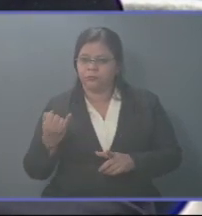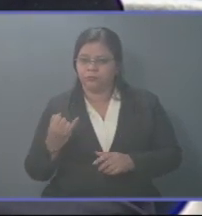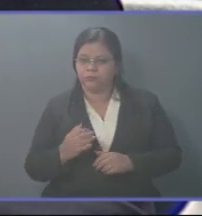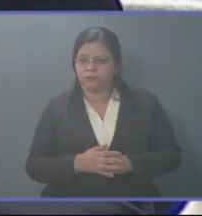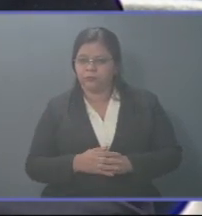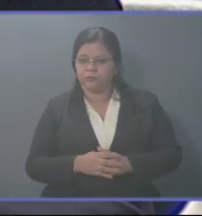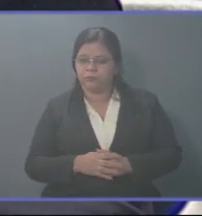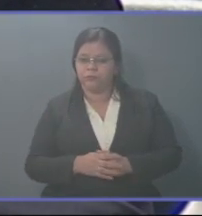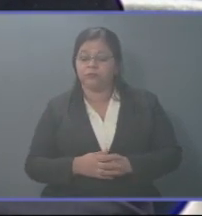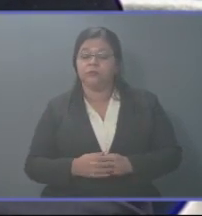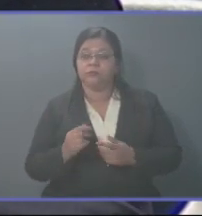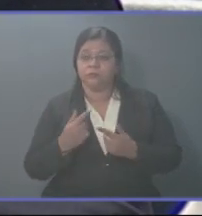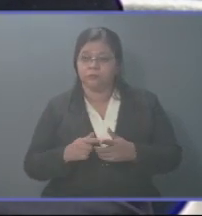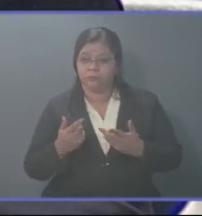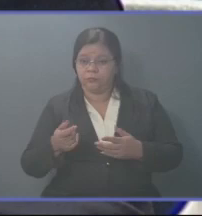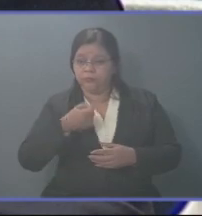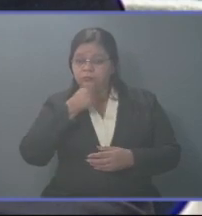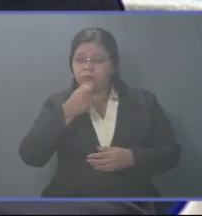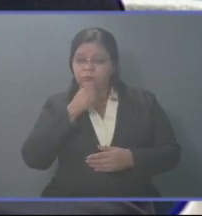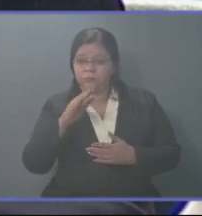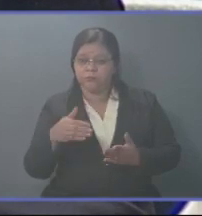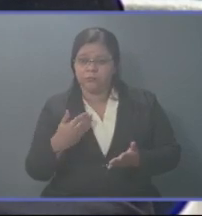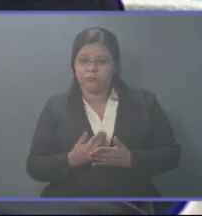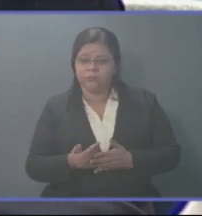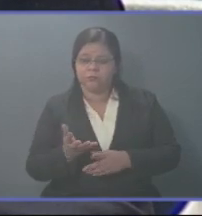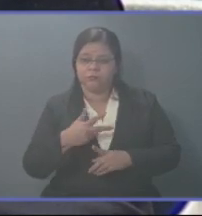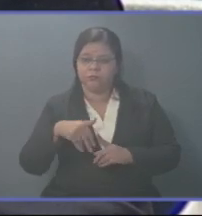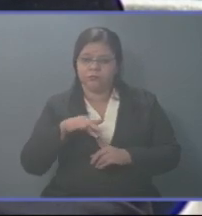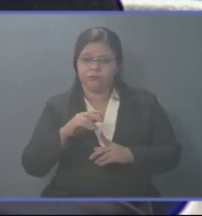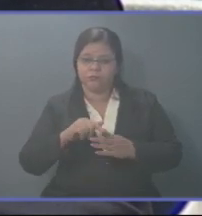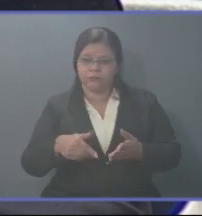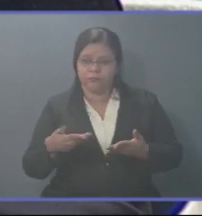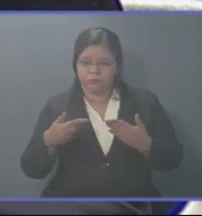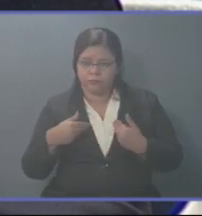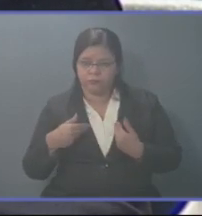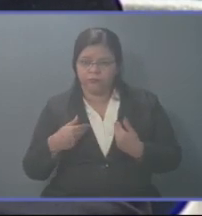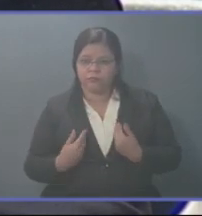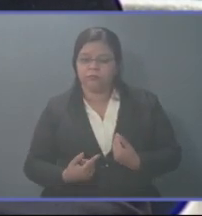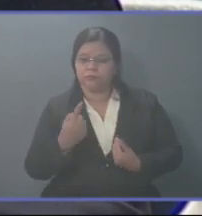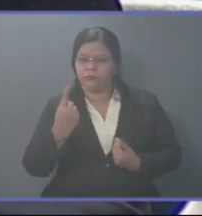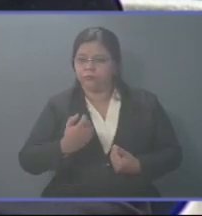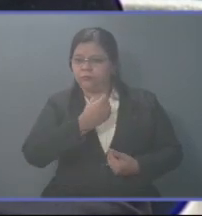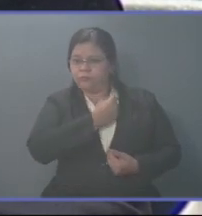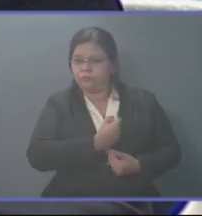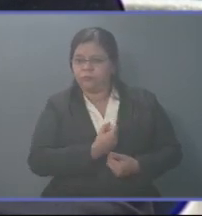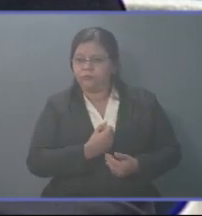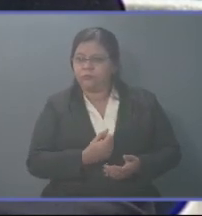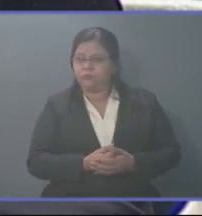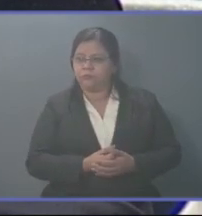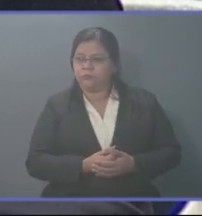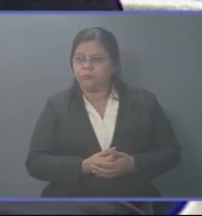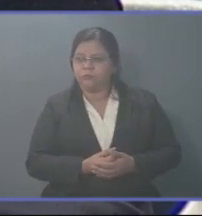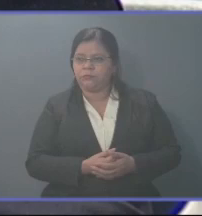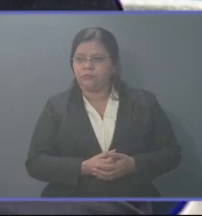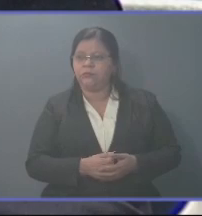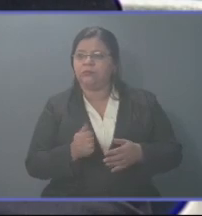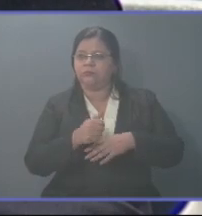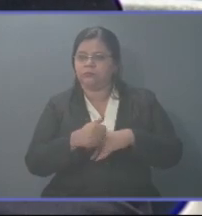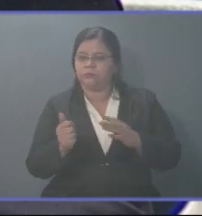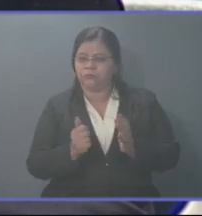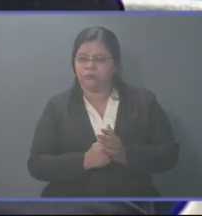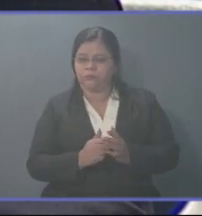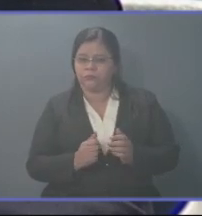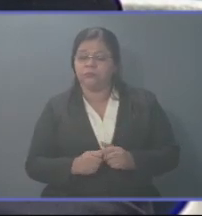Rendir anualmente informes sobre el estado de los derechos de reparación integral de las víctimas del conflicto armado a la Asamblea